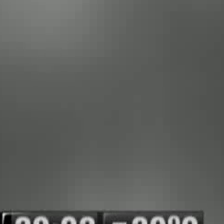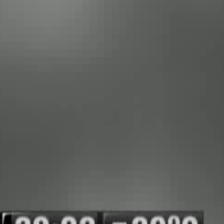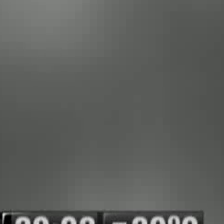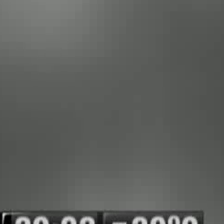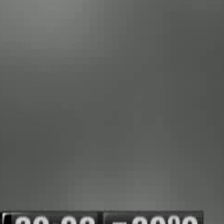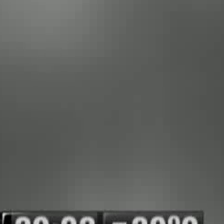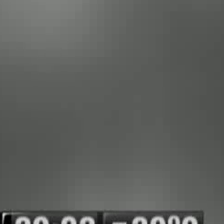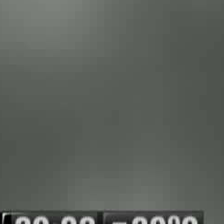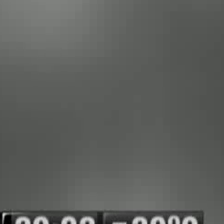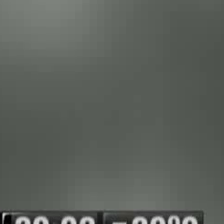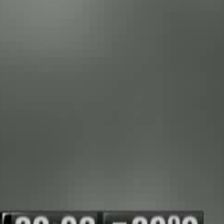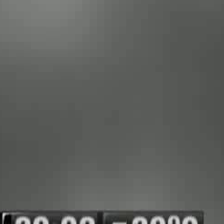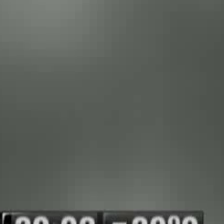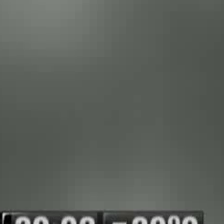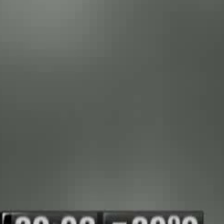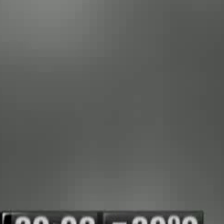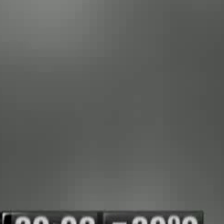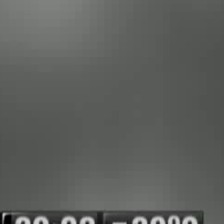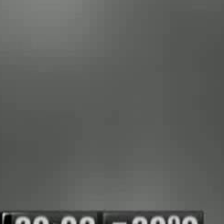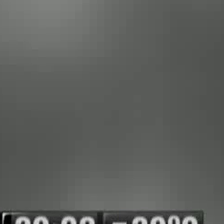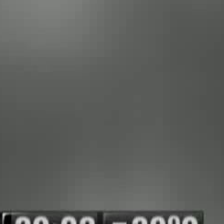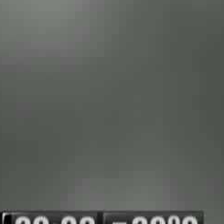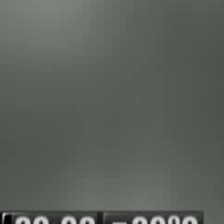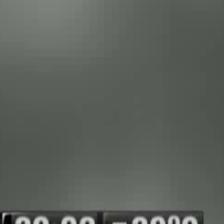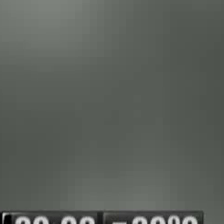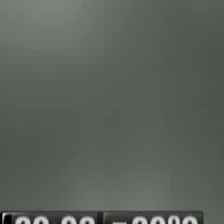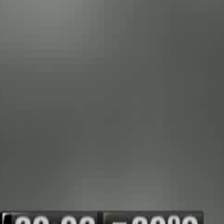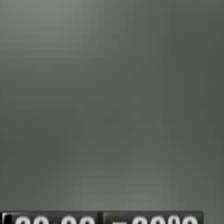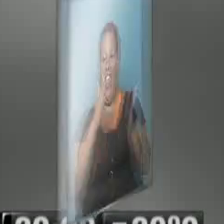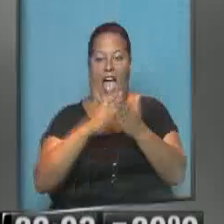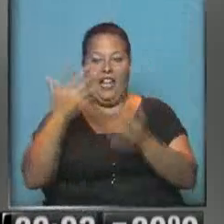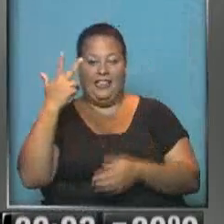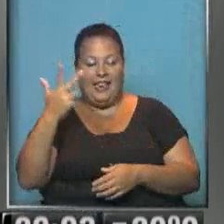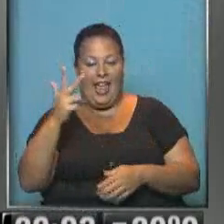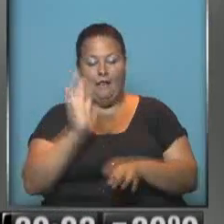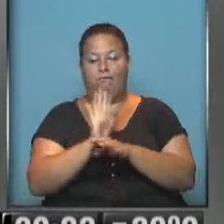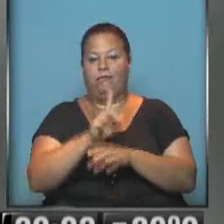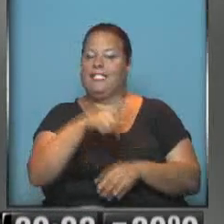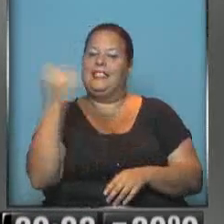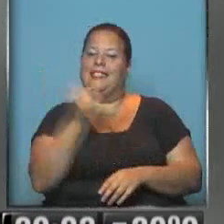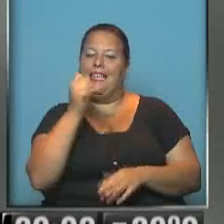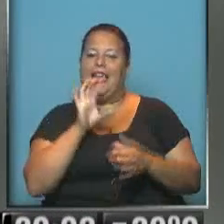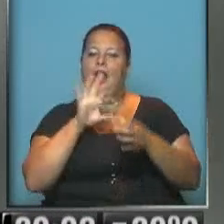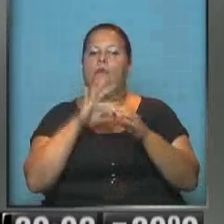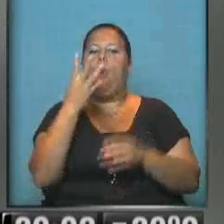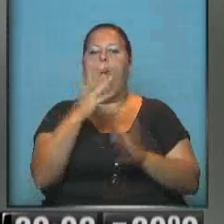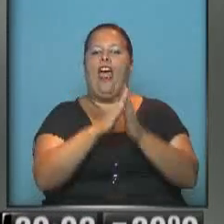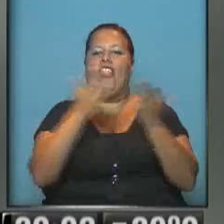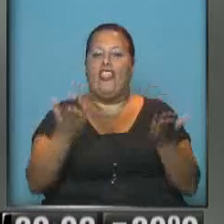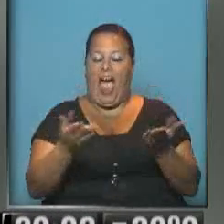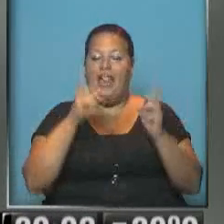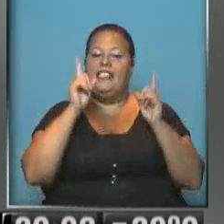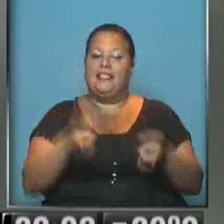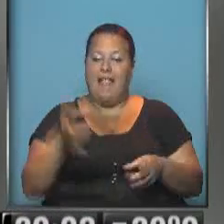El negocio con la junta militar que hicieron los tres diarios, mejor dicho, que querían hacer con cuatro diarios, que era